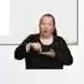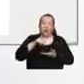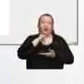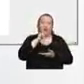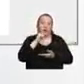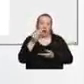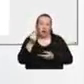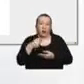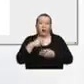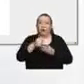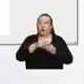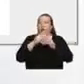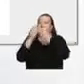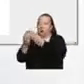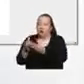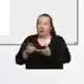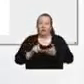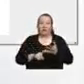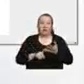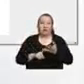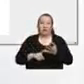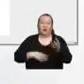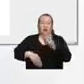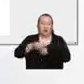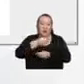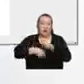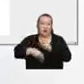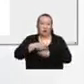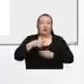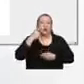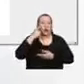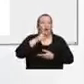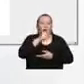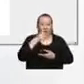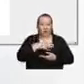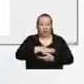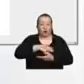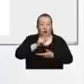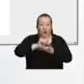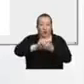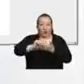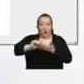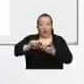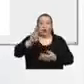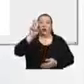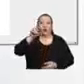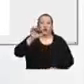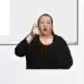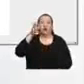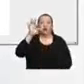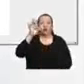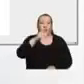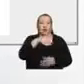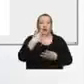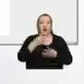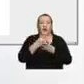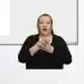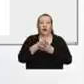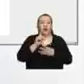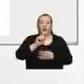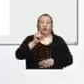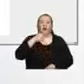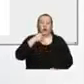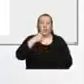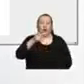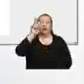le entregue tal al otro y cuando hicimos bueno hagan un examen de tinta porque sabíamos que había hecho en el 2005 de la cárcel no no no no lo hice final en 2018